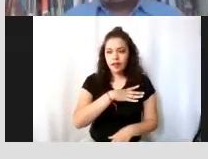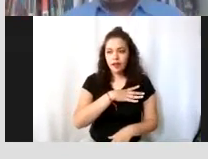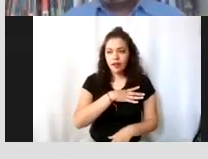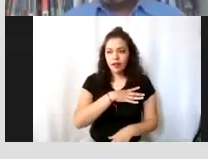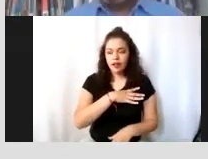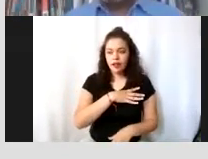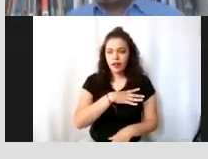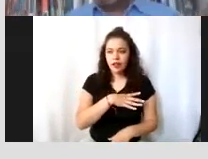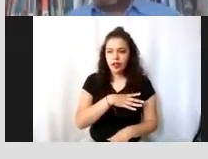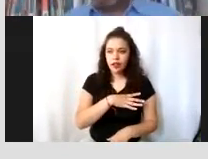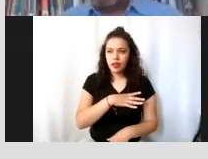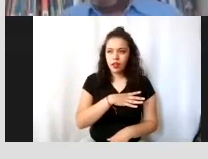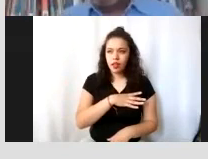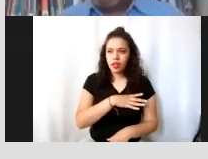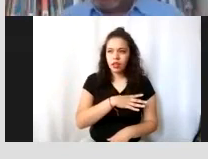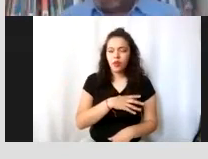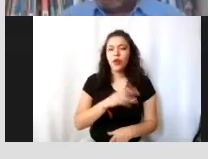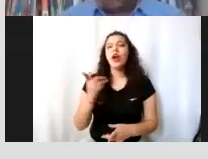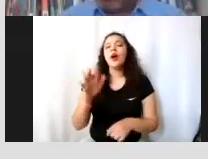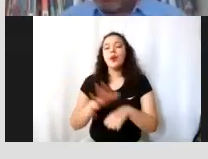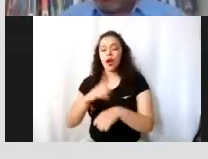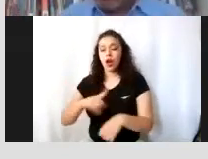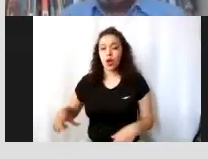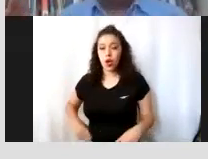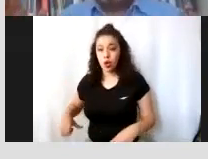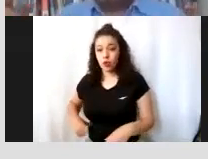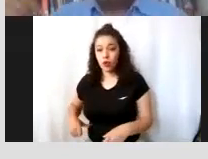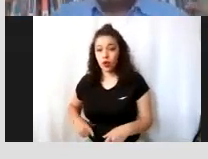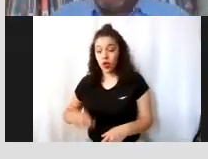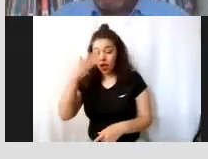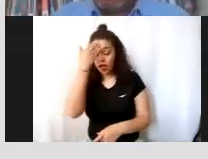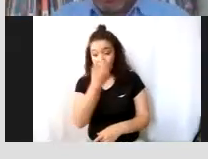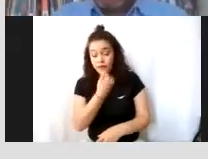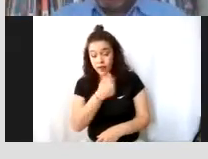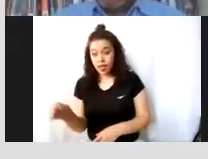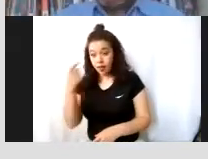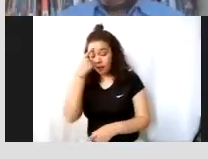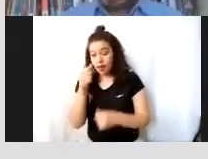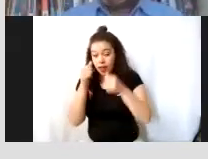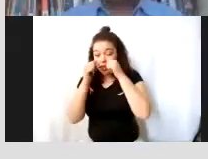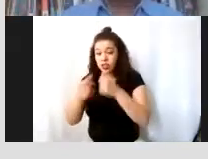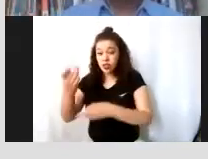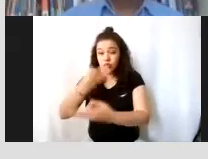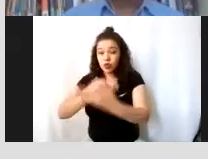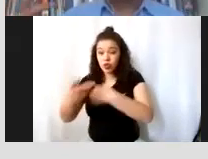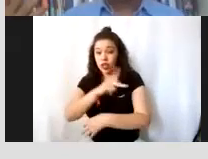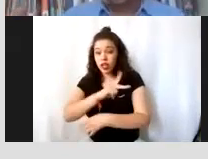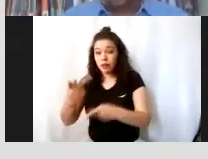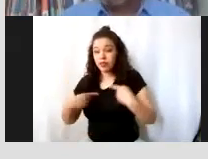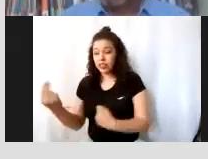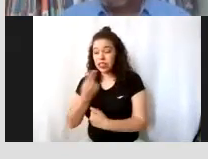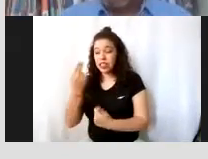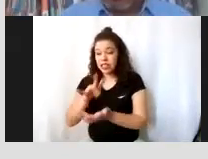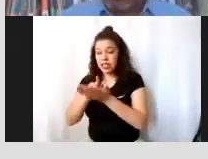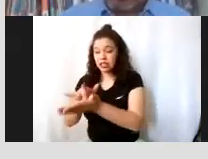necesariamente el gobierno del Estado tiene la capacidad de poder atender a todas las personas que necesitan